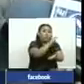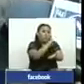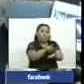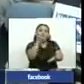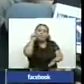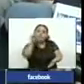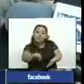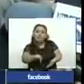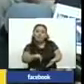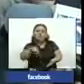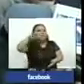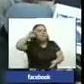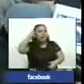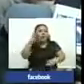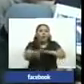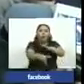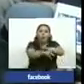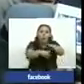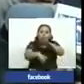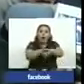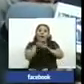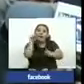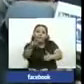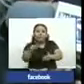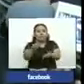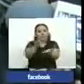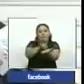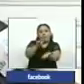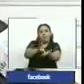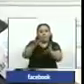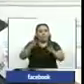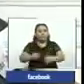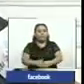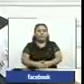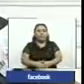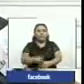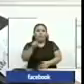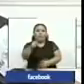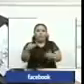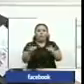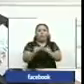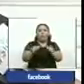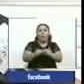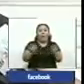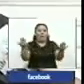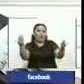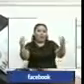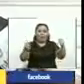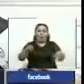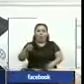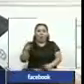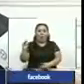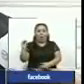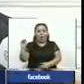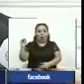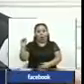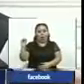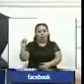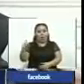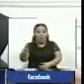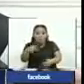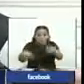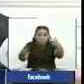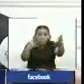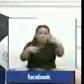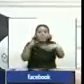Esa es una corrupción absoluta, esa es una estafa al Estado. Ese es como el perico y las loras, que habla y habla para que lo oigan, y que